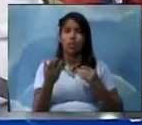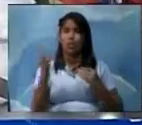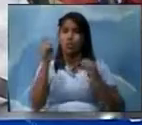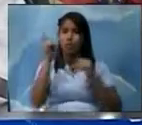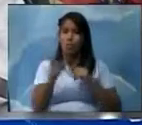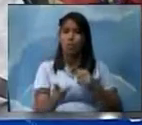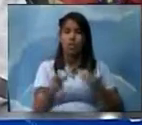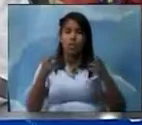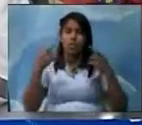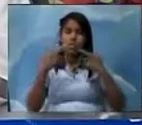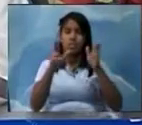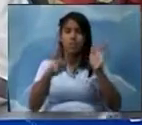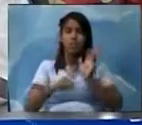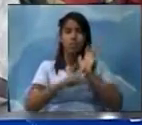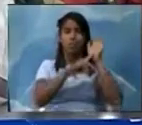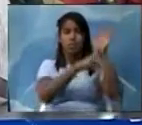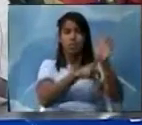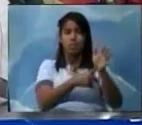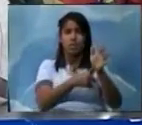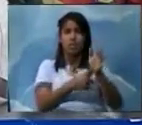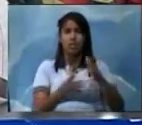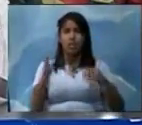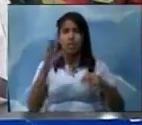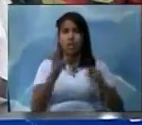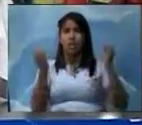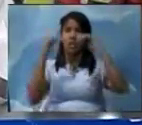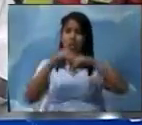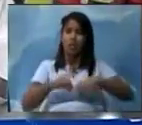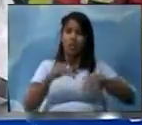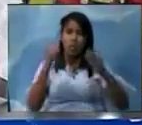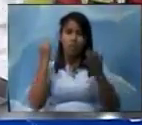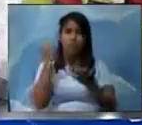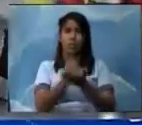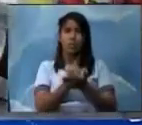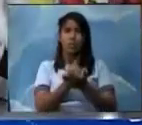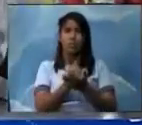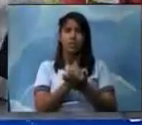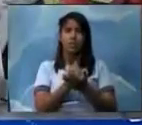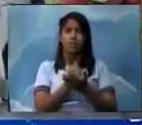que no haya de ser manifestado estás de acuerdo